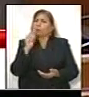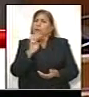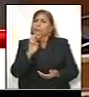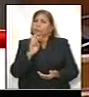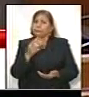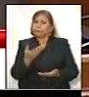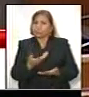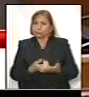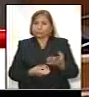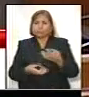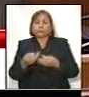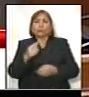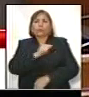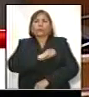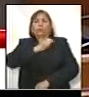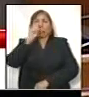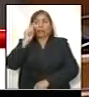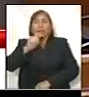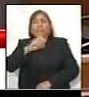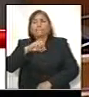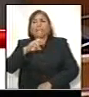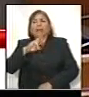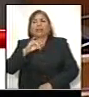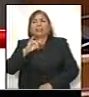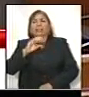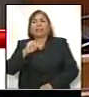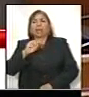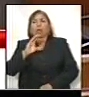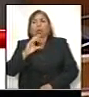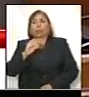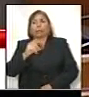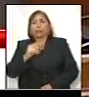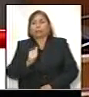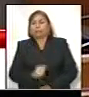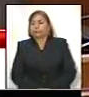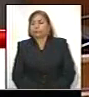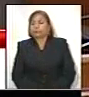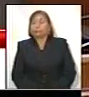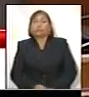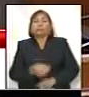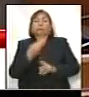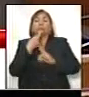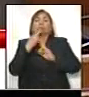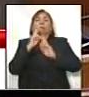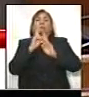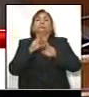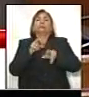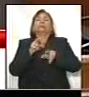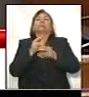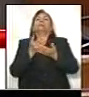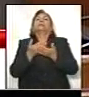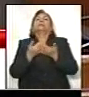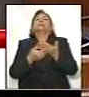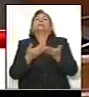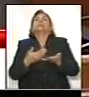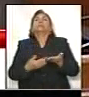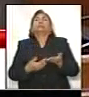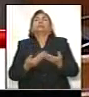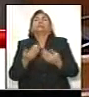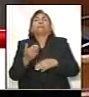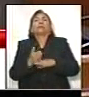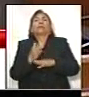4.000 millones de dólares para la región Arequipa y Parinacota, en clara respuesta, vamos a decir, al desarrollo que ha